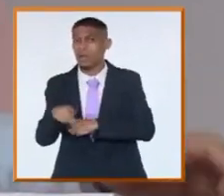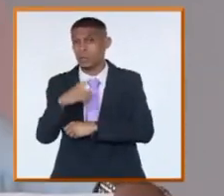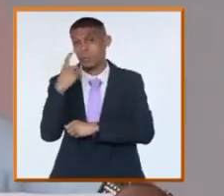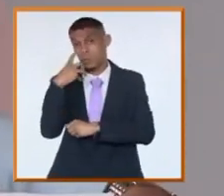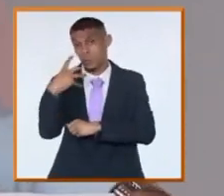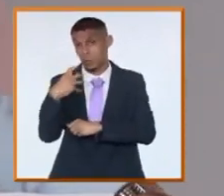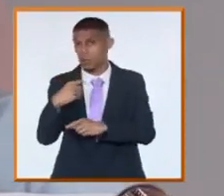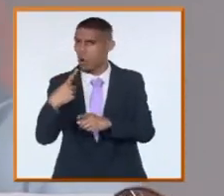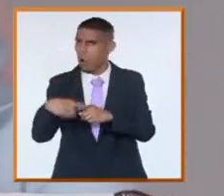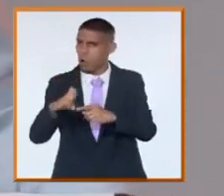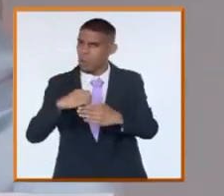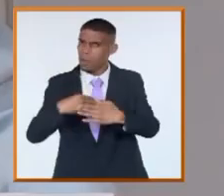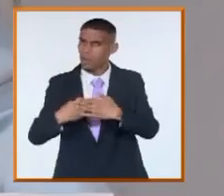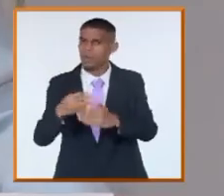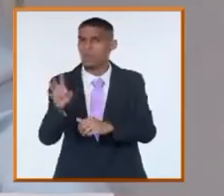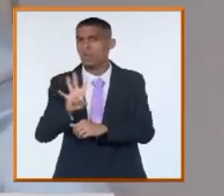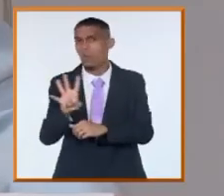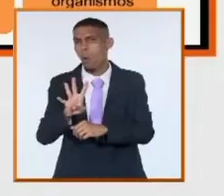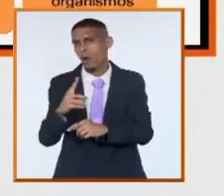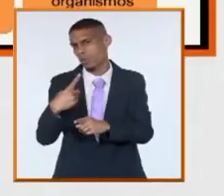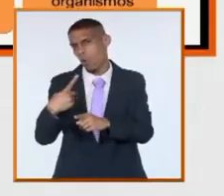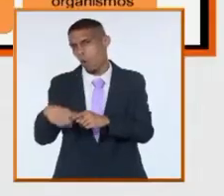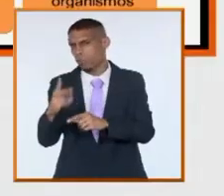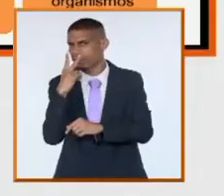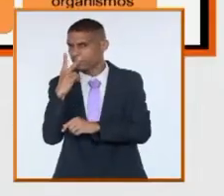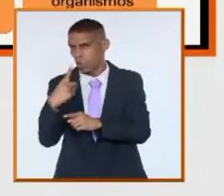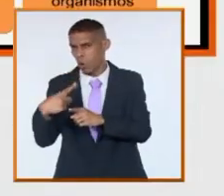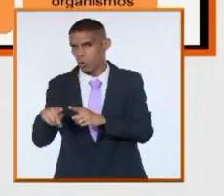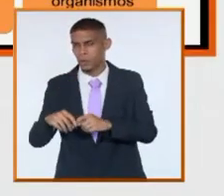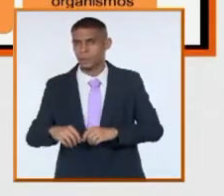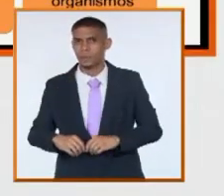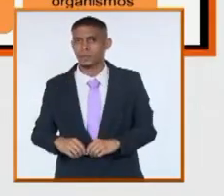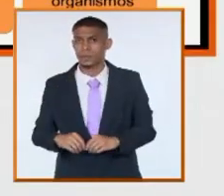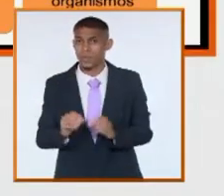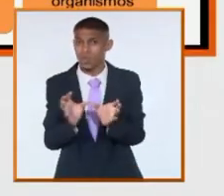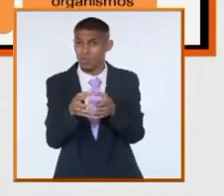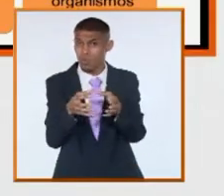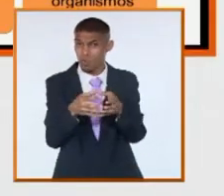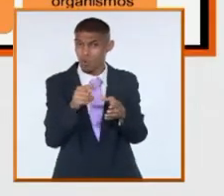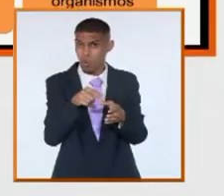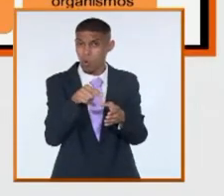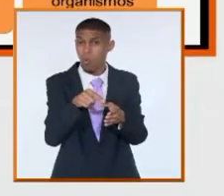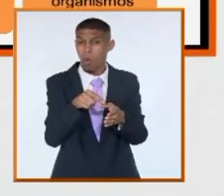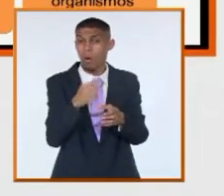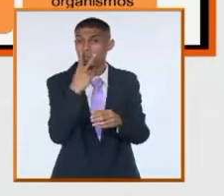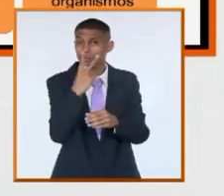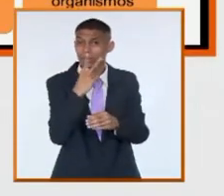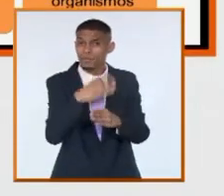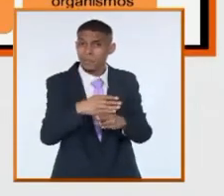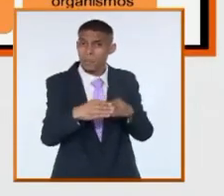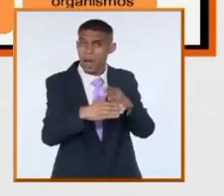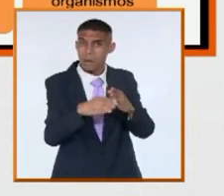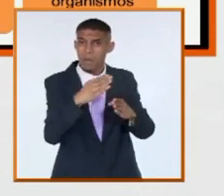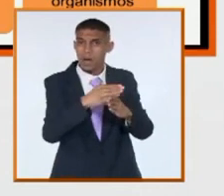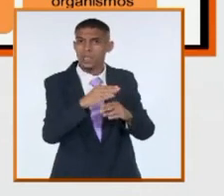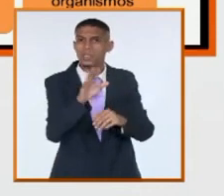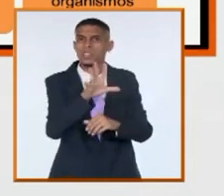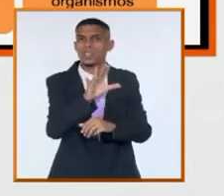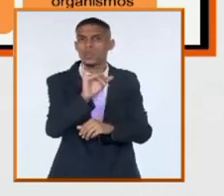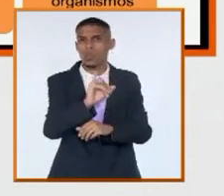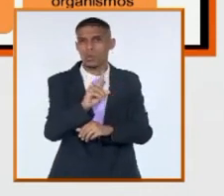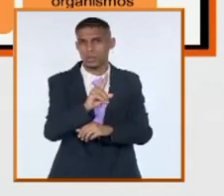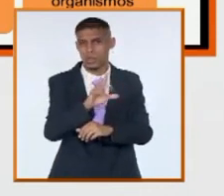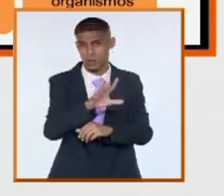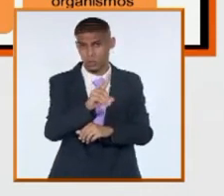Aunque hay otras empresas cuatro empresas otras actividades el grupo que se dedica la parte constructor grupo constructor tiene 51